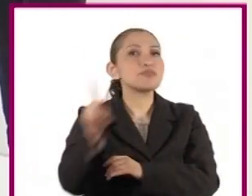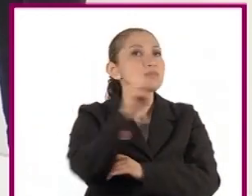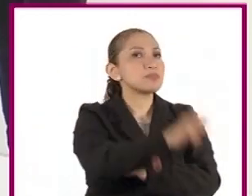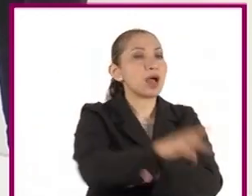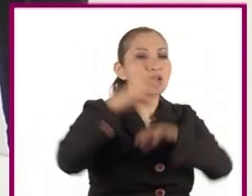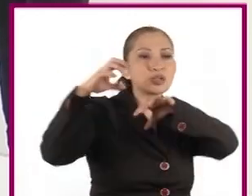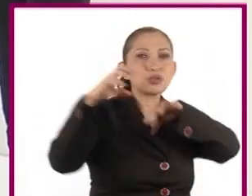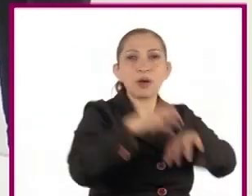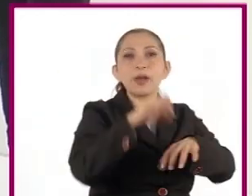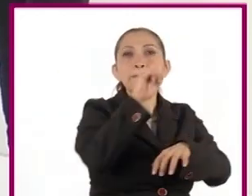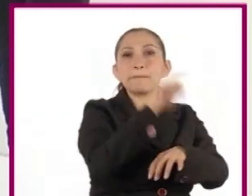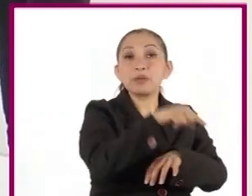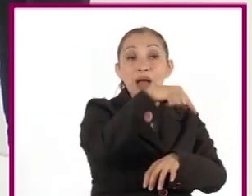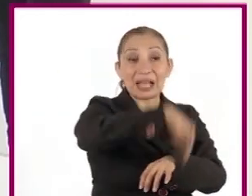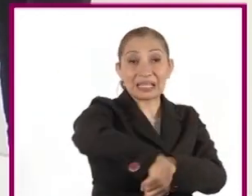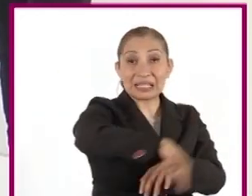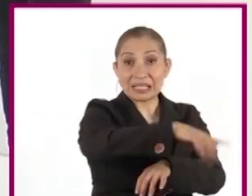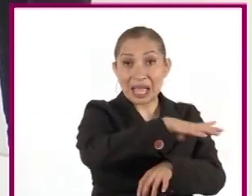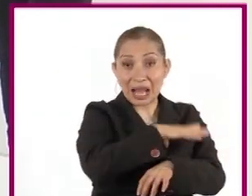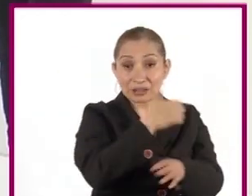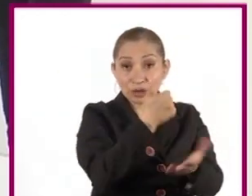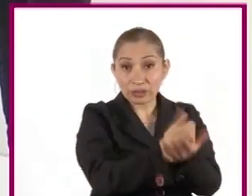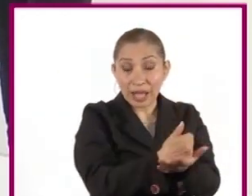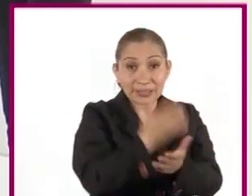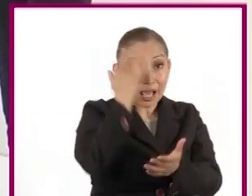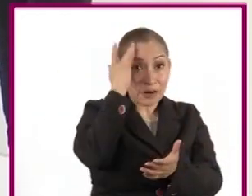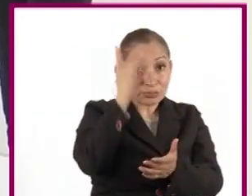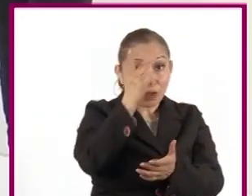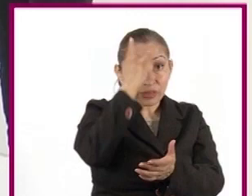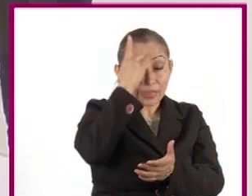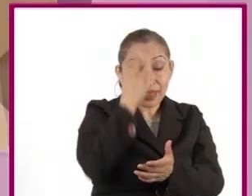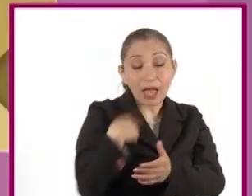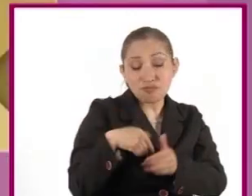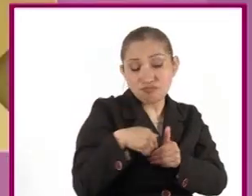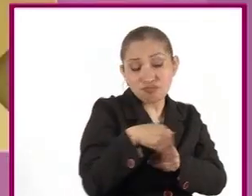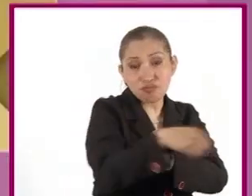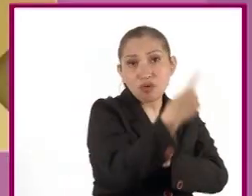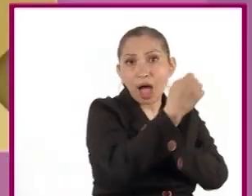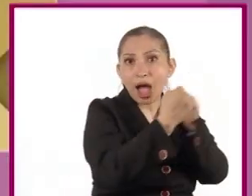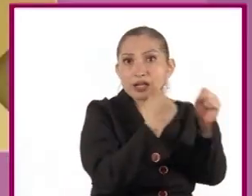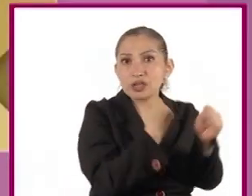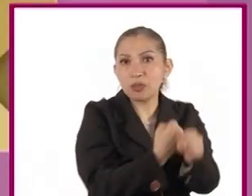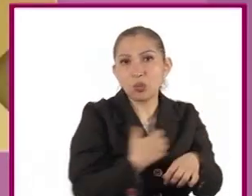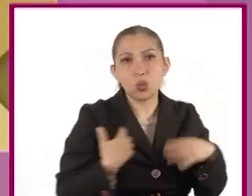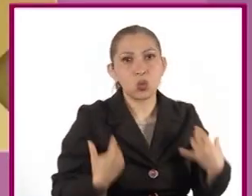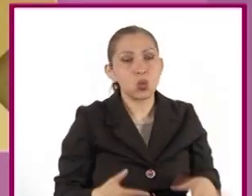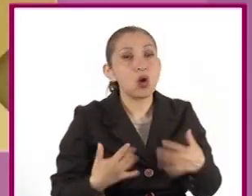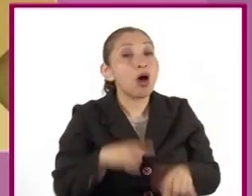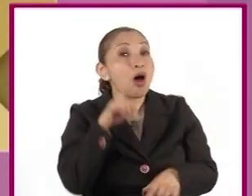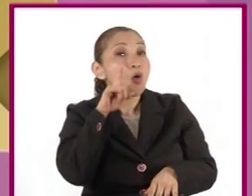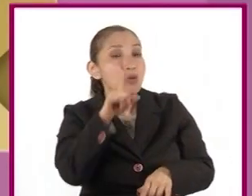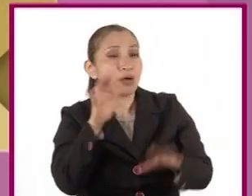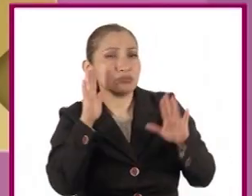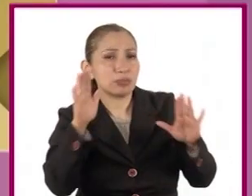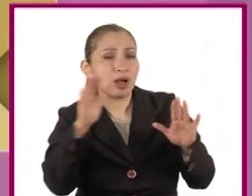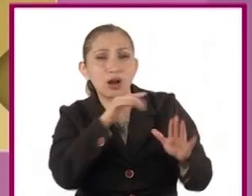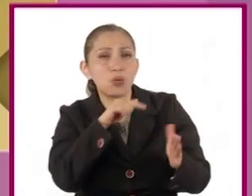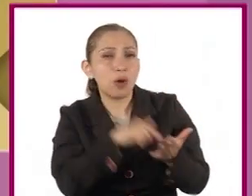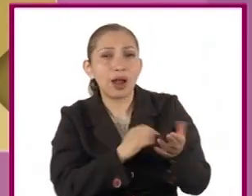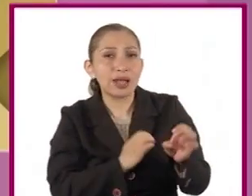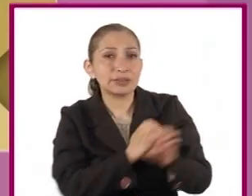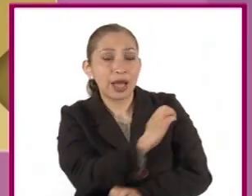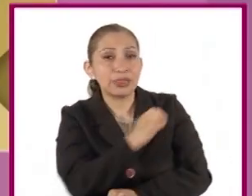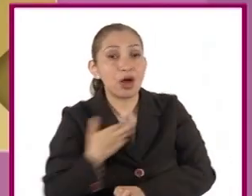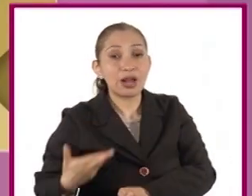de precipitación que se presenta en la ciudad de San Luis Potosí en todo el año. Una de las maravillas del estado